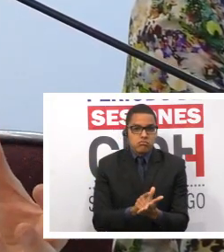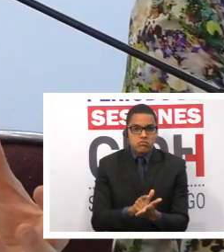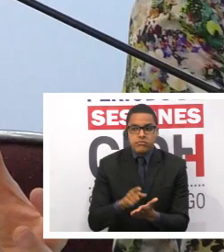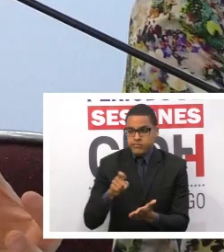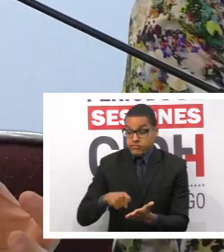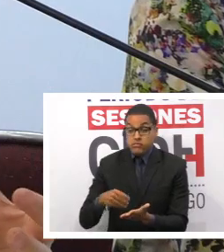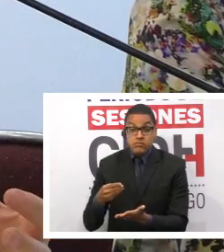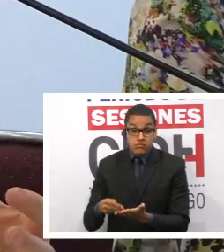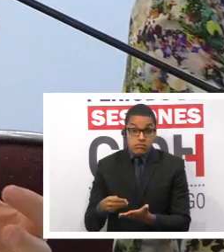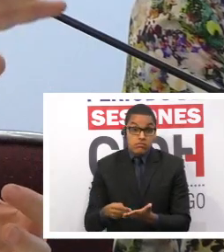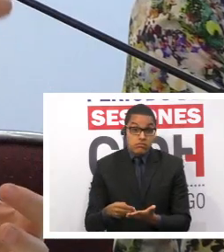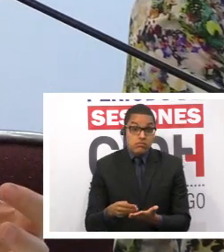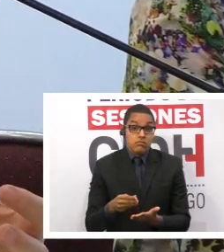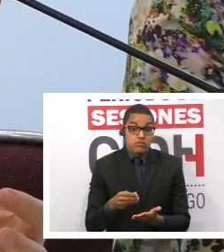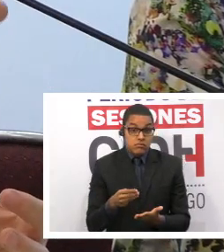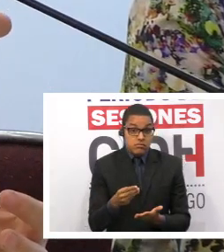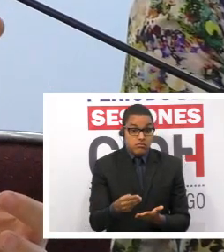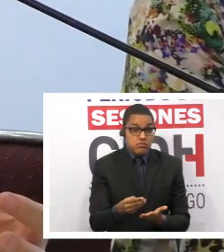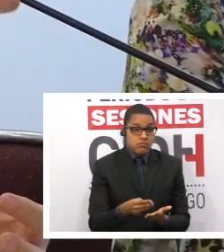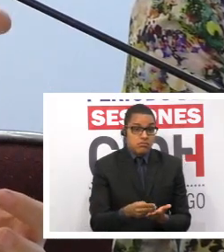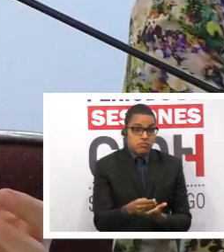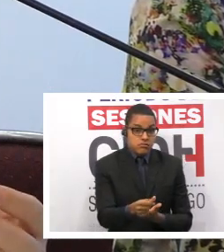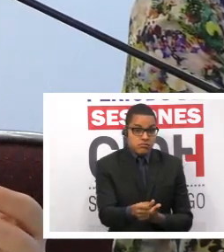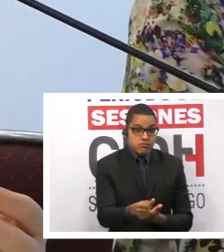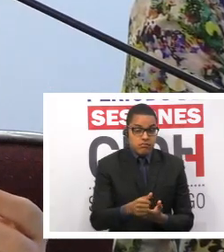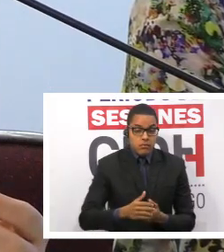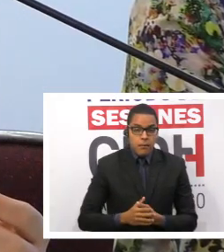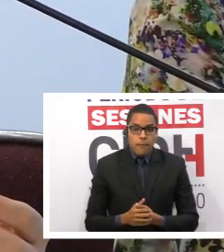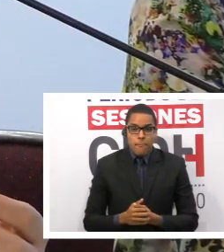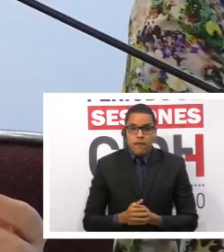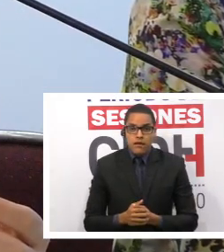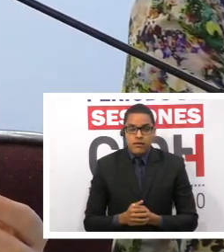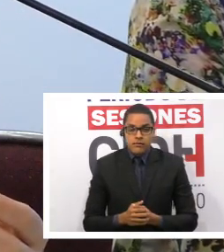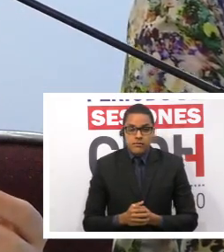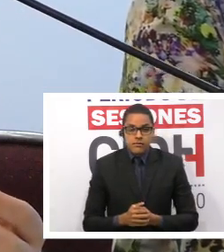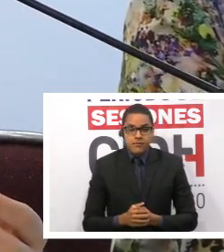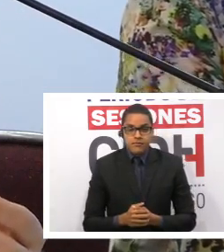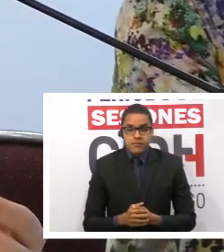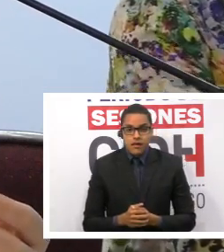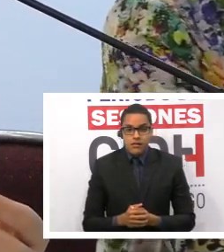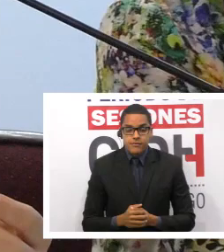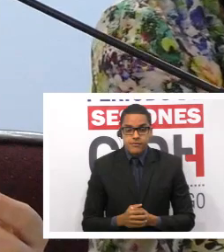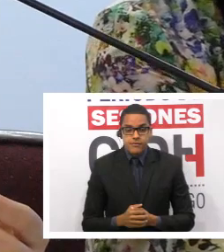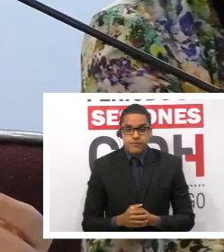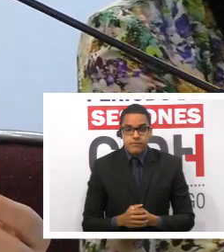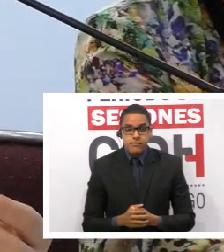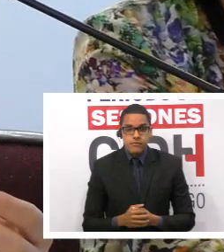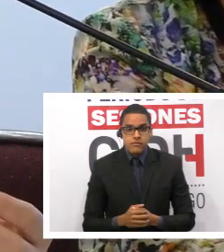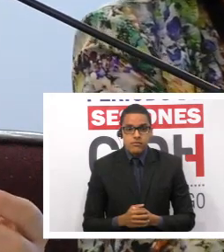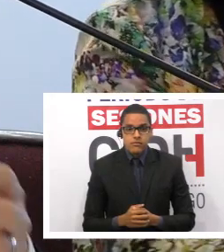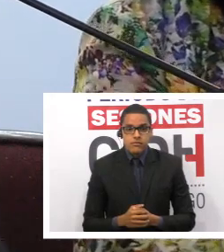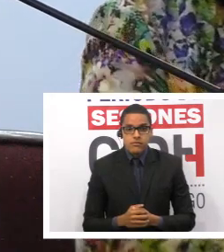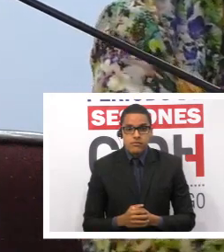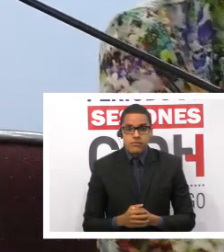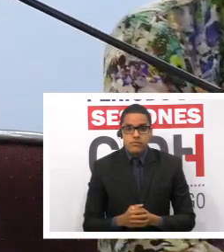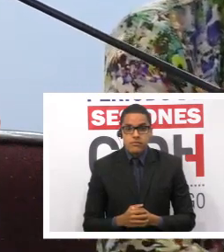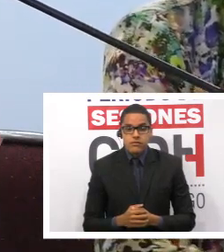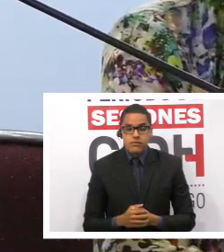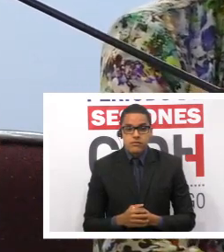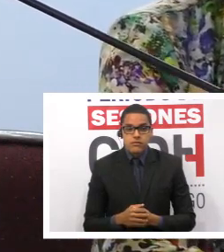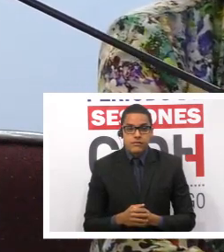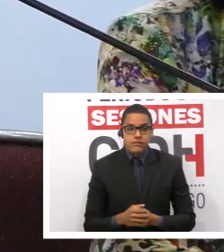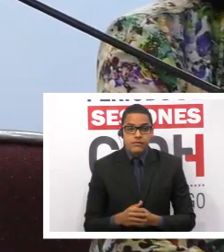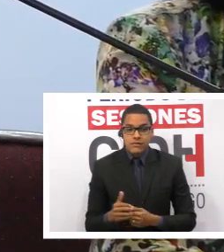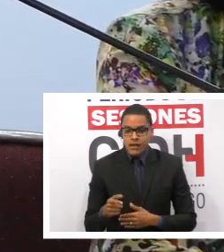decir bueno por ejemplo los derechos de las personas detenidas eso no puede depender de los recursos disponibles entonces es